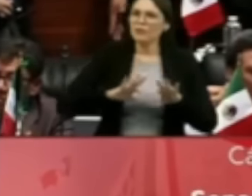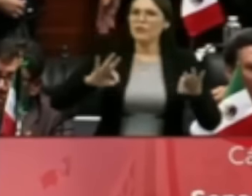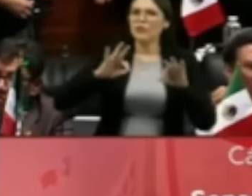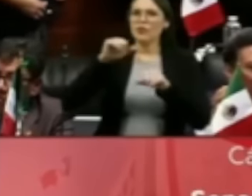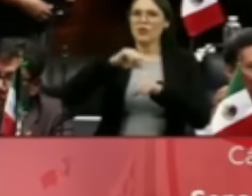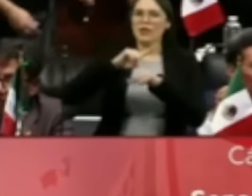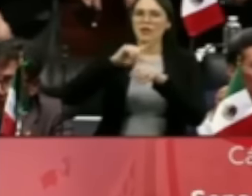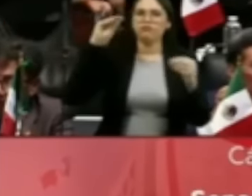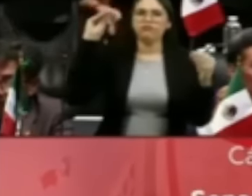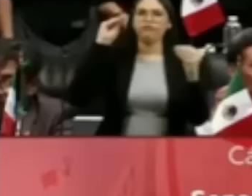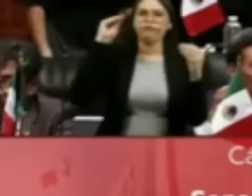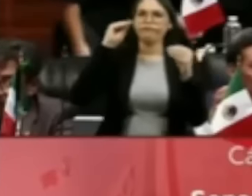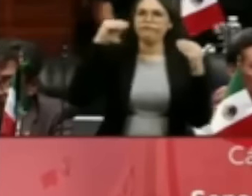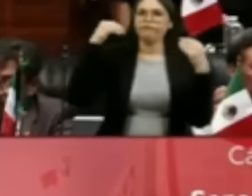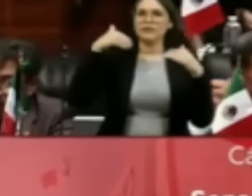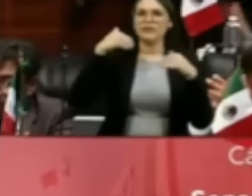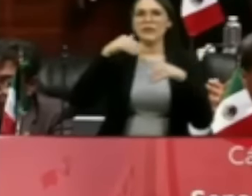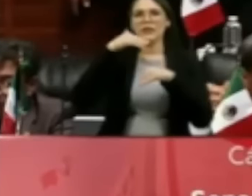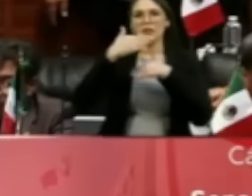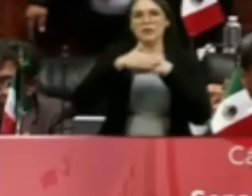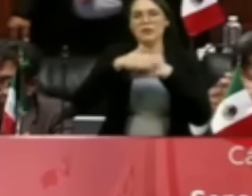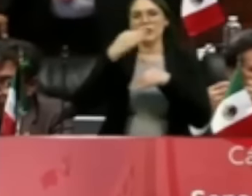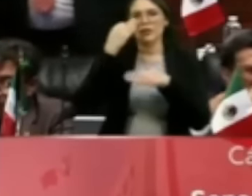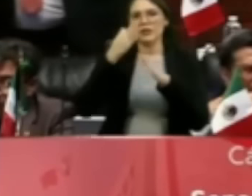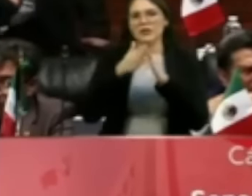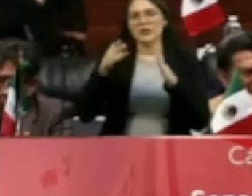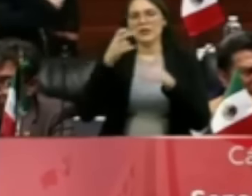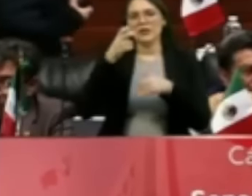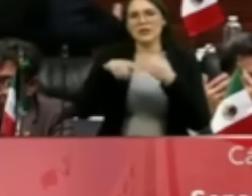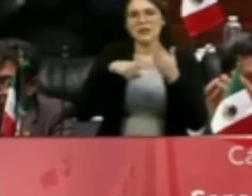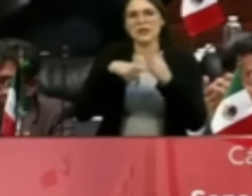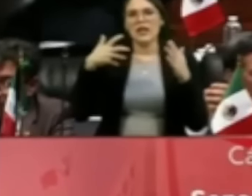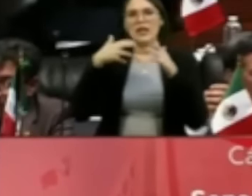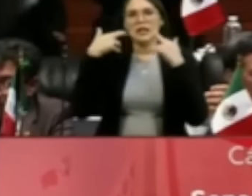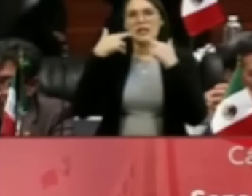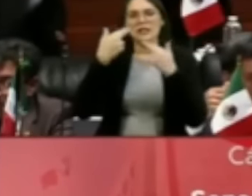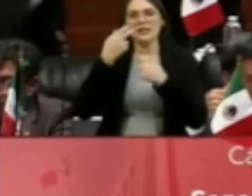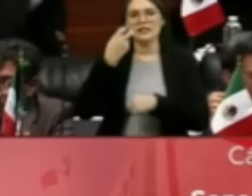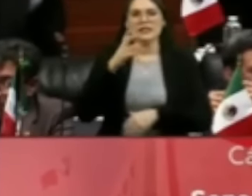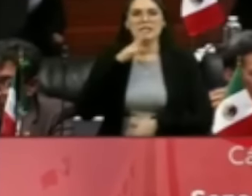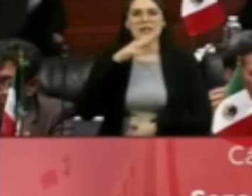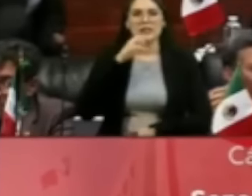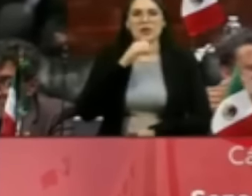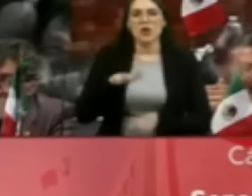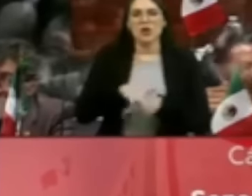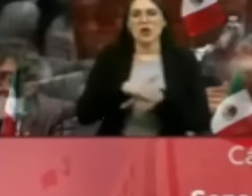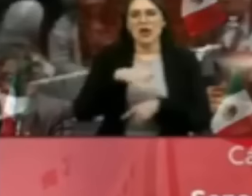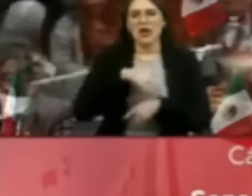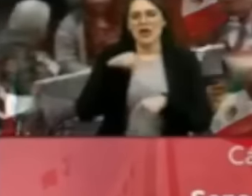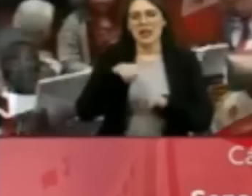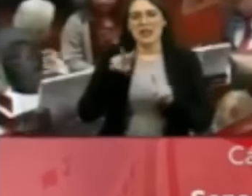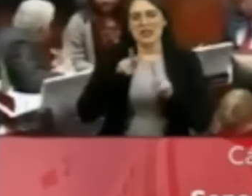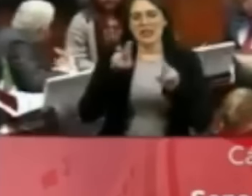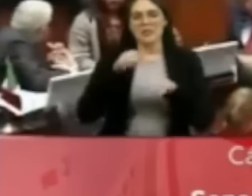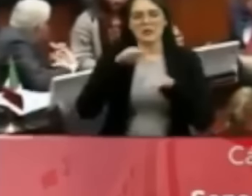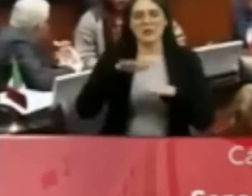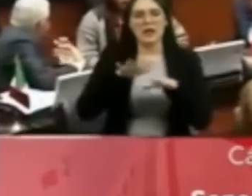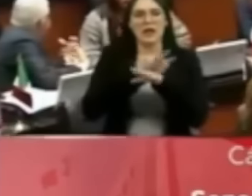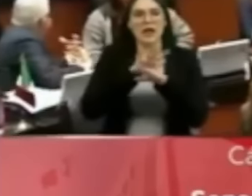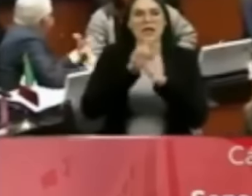Pero bueno, nosotros estamos al pendiente de lo que ocurre ahí en